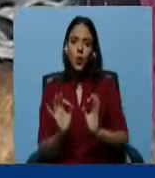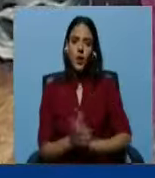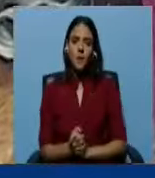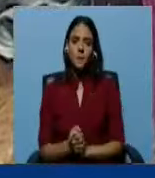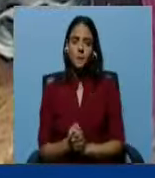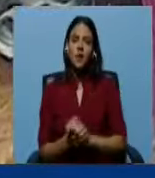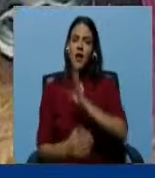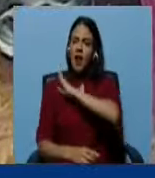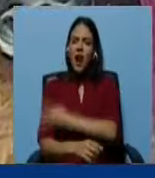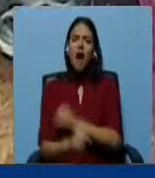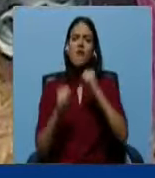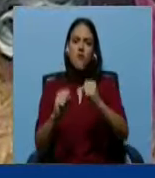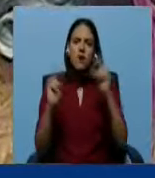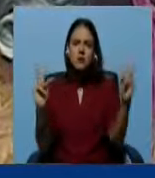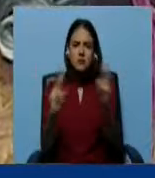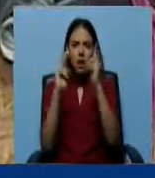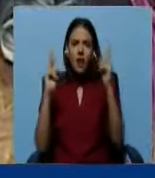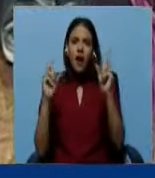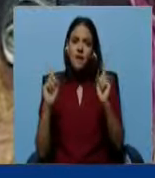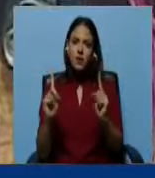la fuerza de la victoria